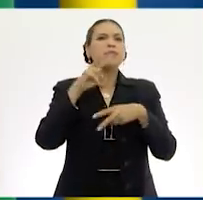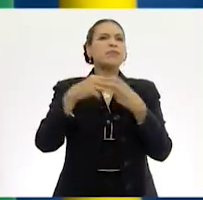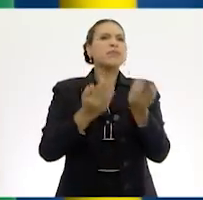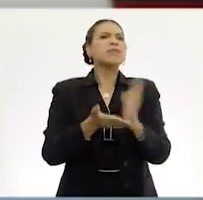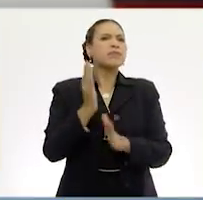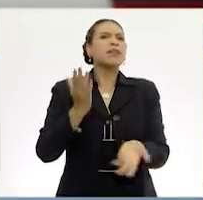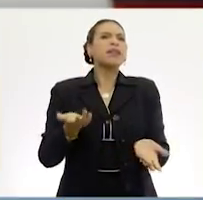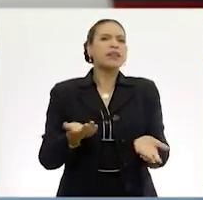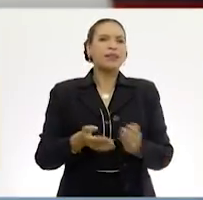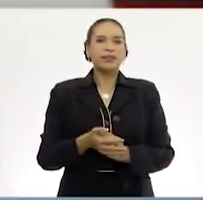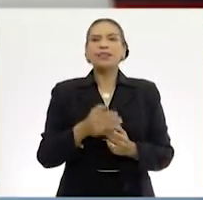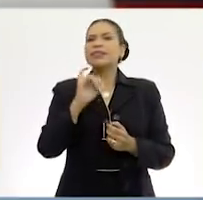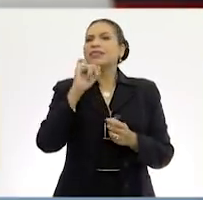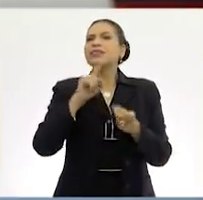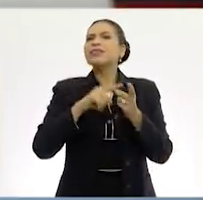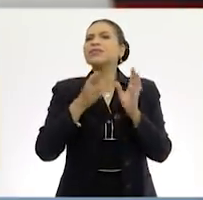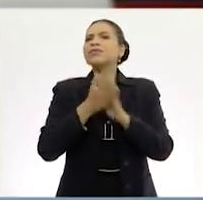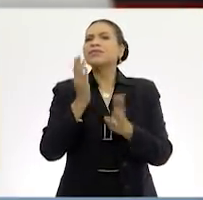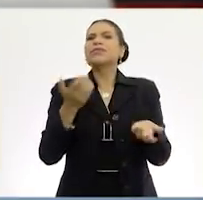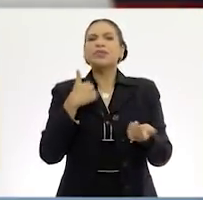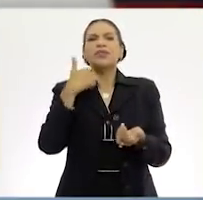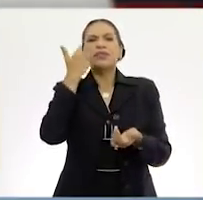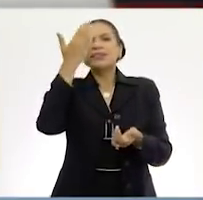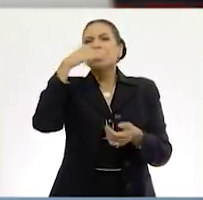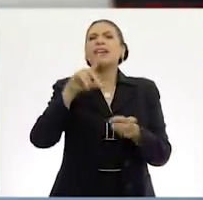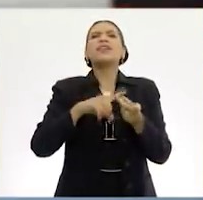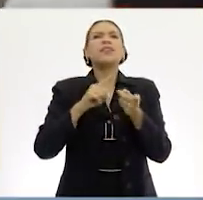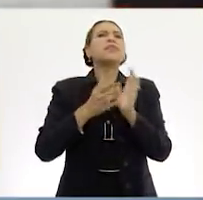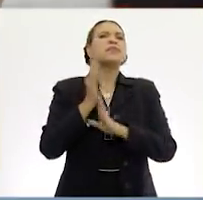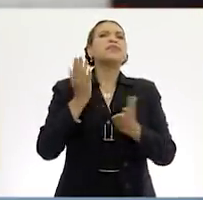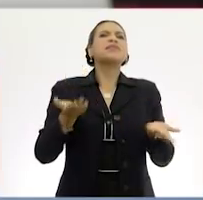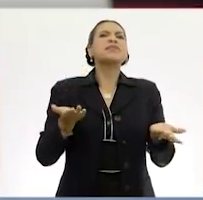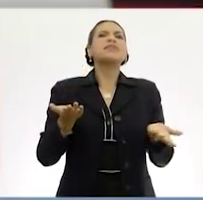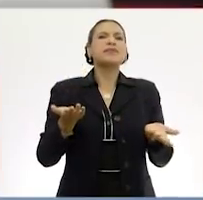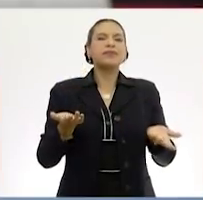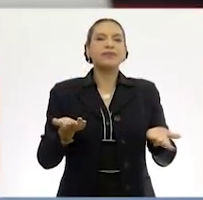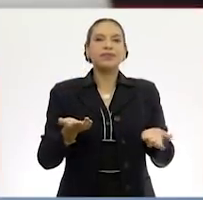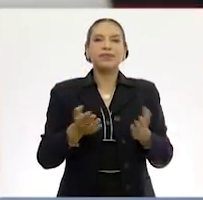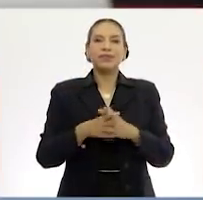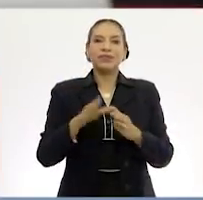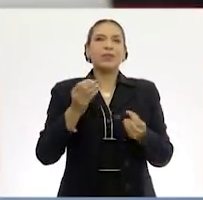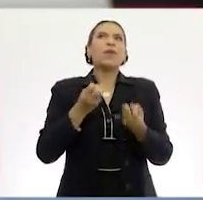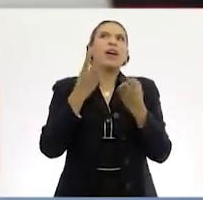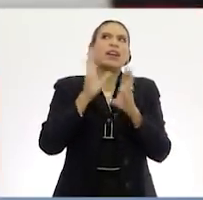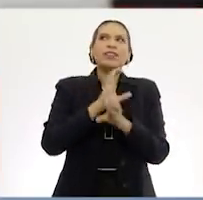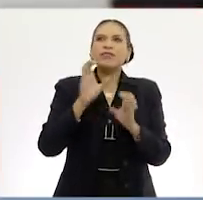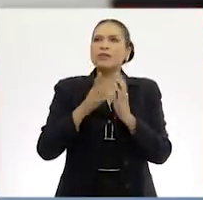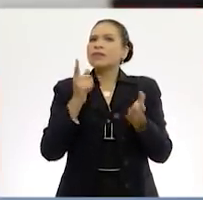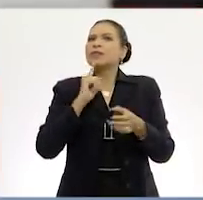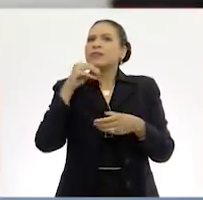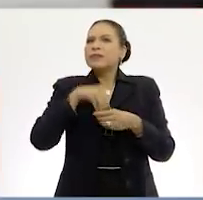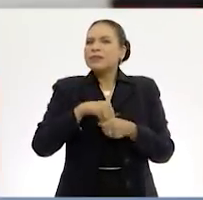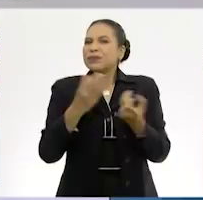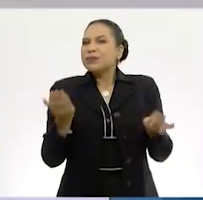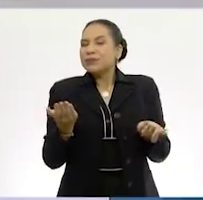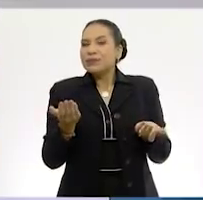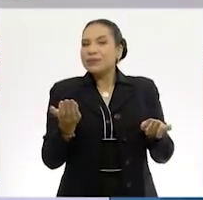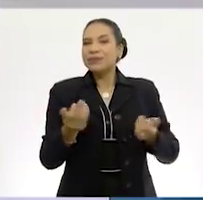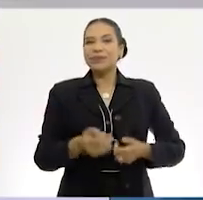profe? ¡Sí, sí, sí! ¿A dónde? Yo quiero saber. ¿A dónde vamos? ¡Cuánto misterio!